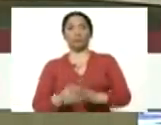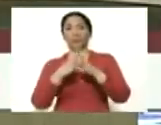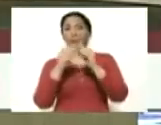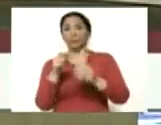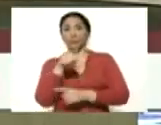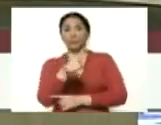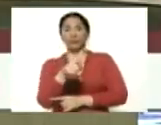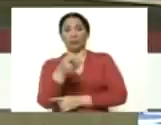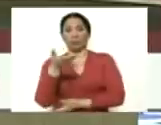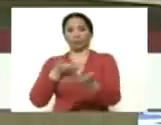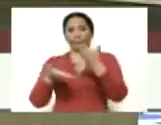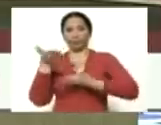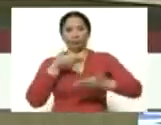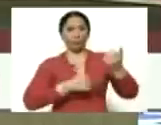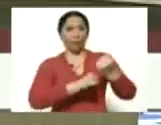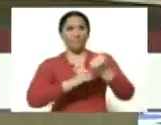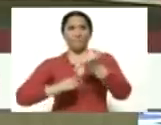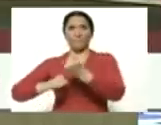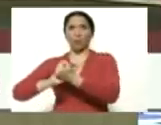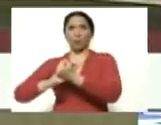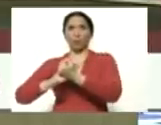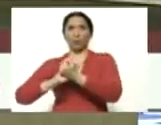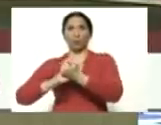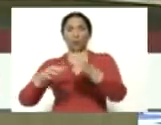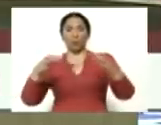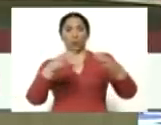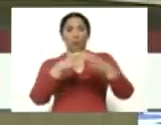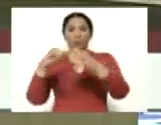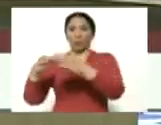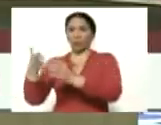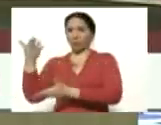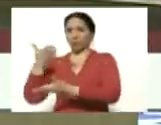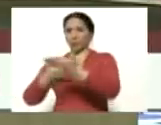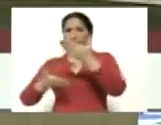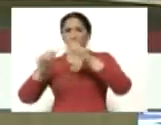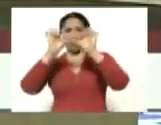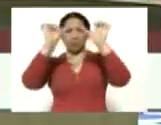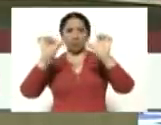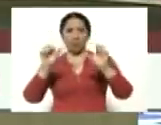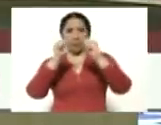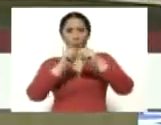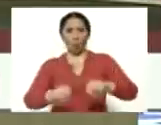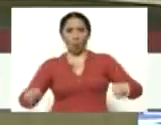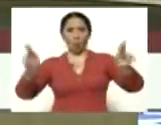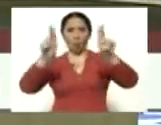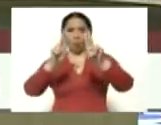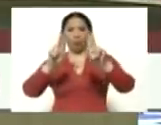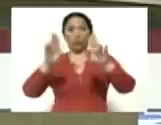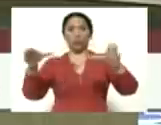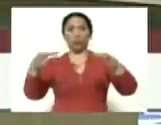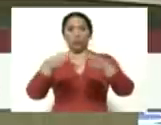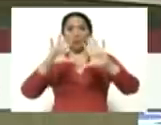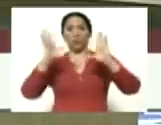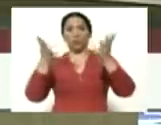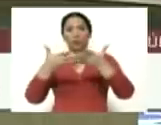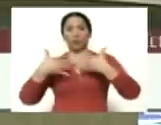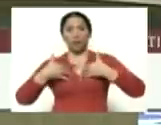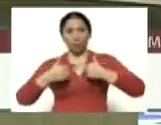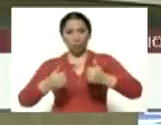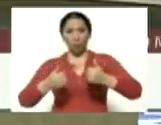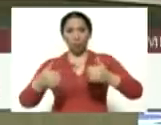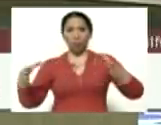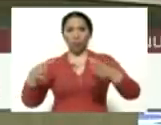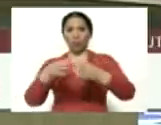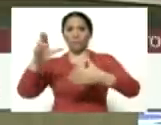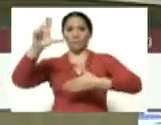la colaboración de organismos multilaterales como el Sistema de Naciones Unidas, la Organización Mundial de la Salud, la